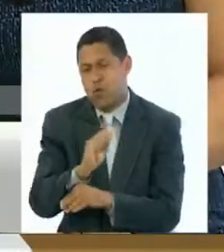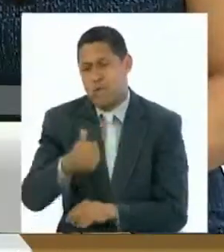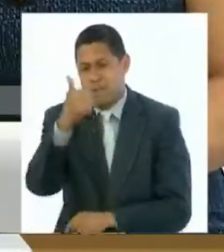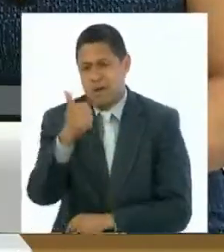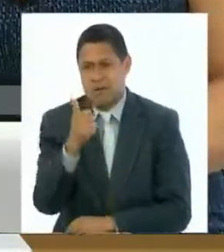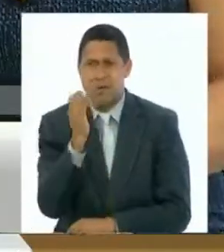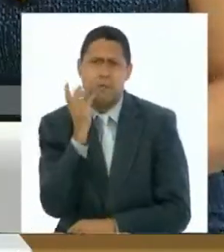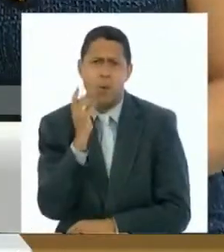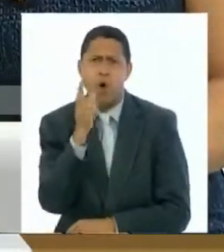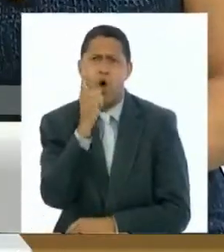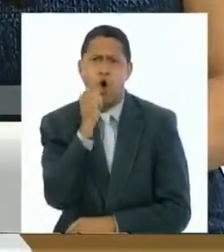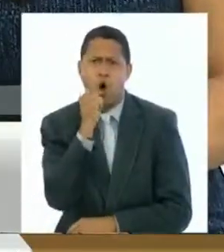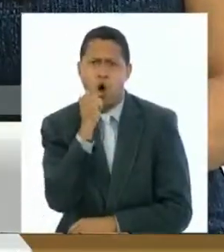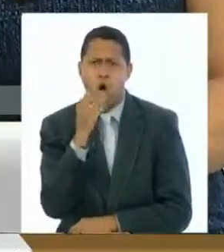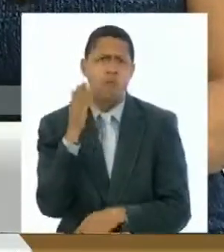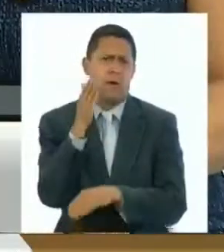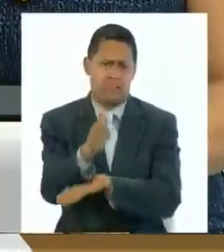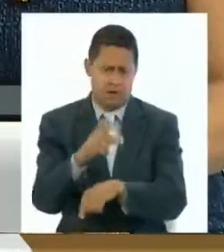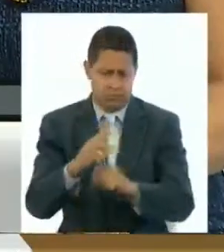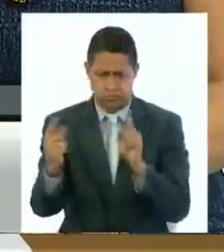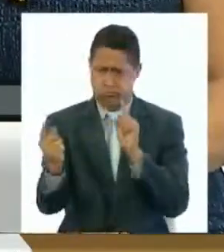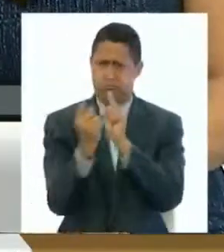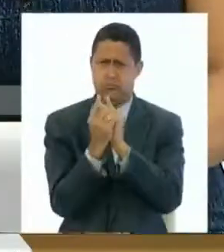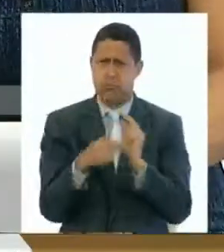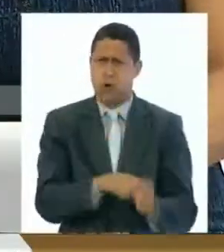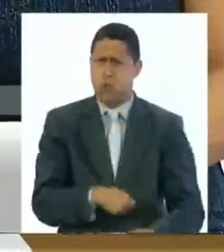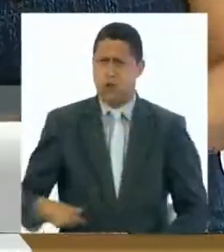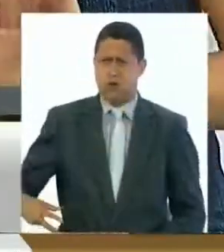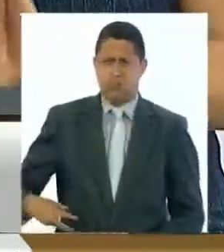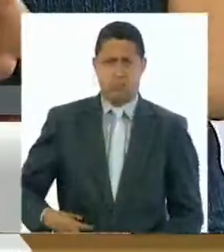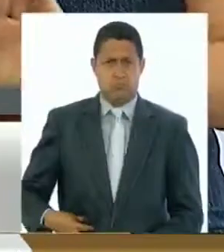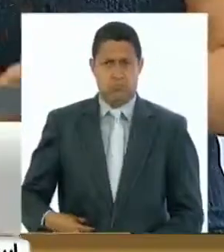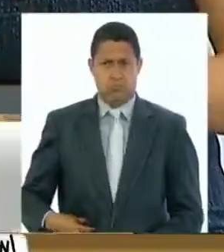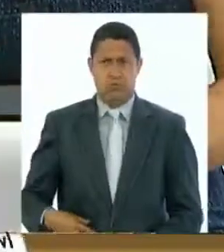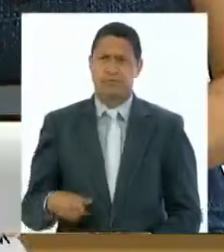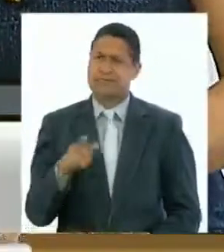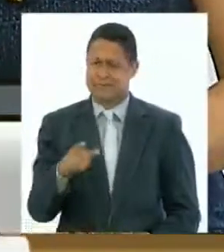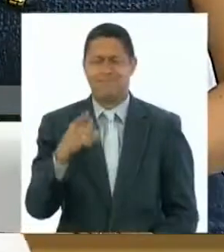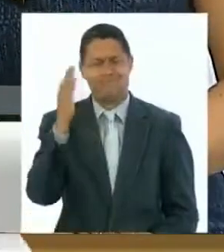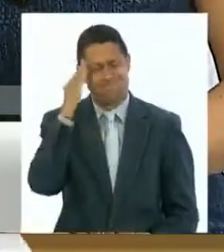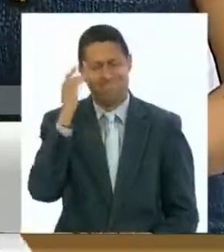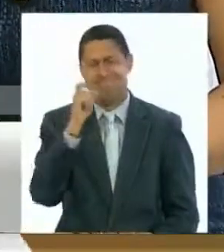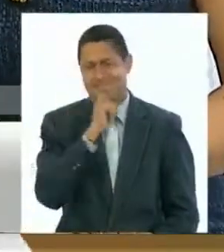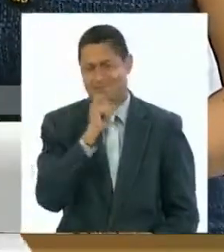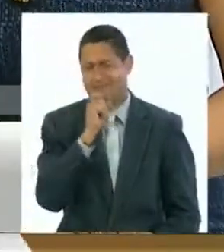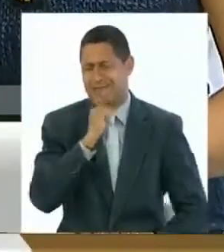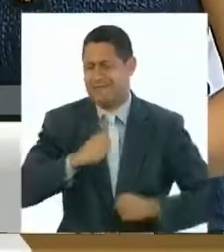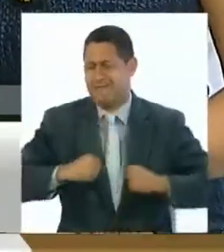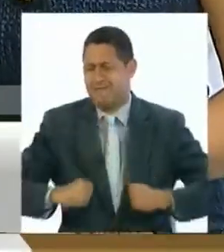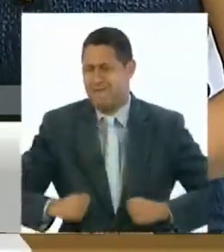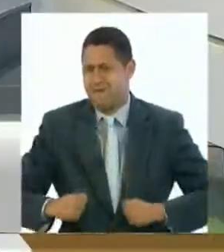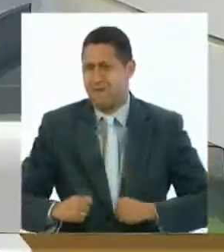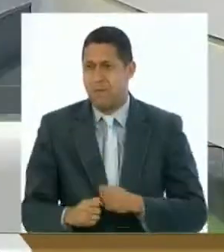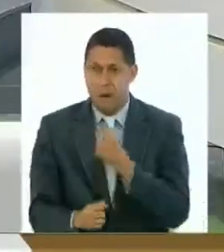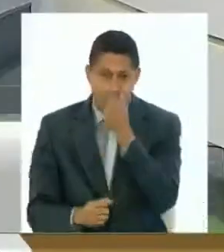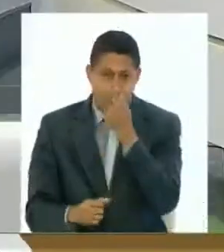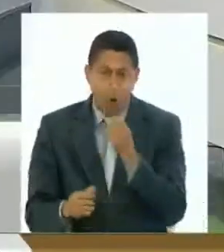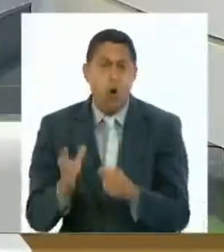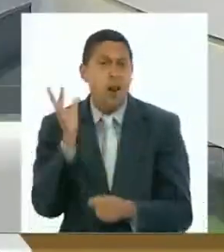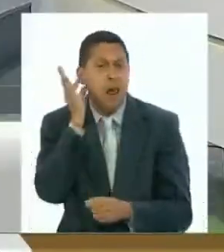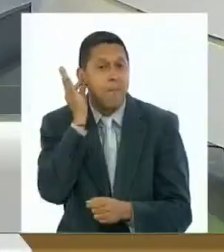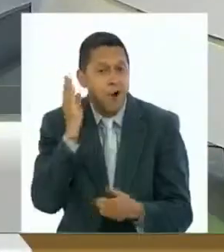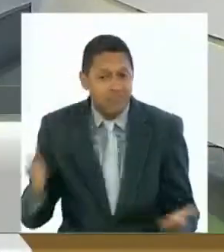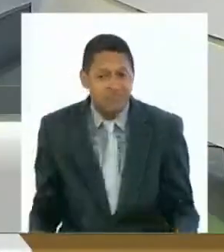Cuando un hombre acude a la consulta para operarse una cirugía bariátrica es porque ya está bastante afectado por la patología. O fue empujado por su esposa. O fue empujado por la